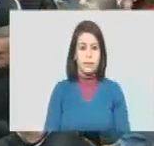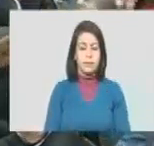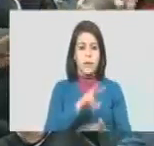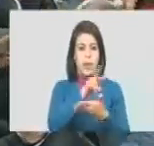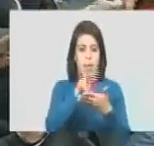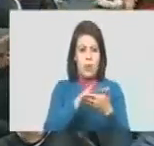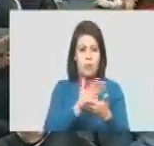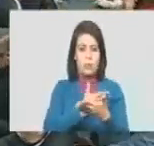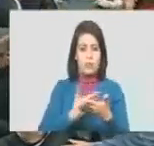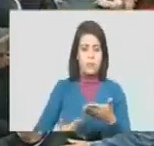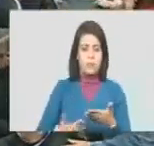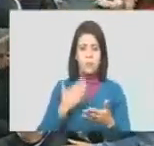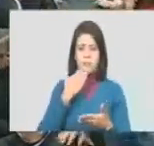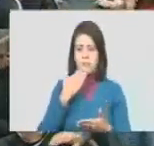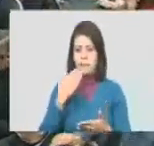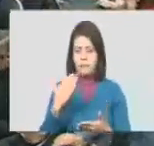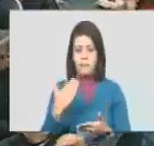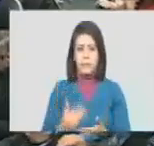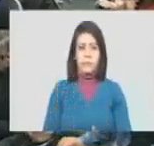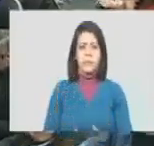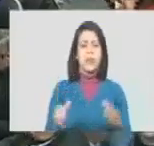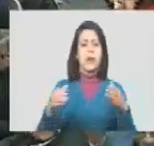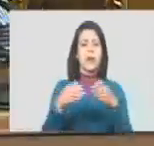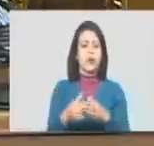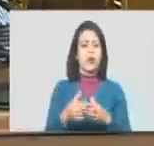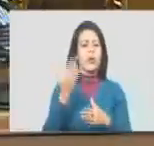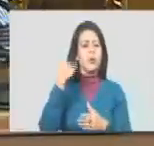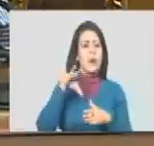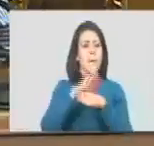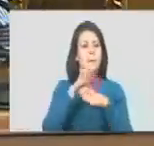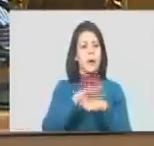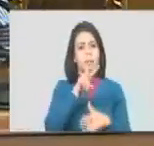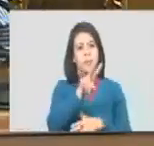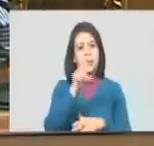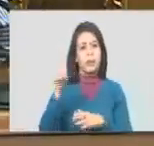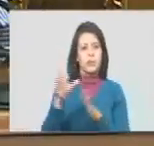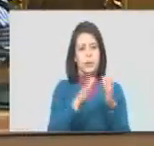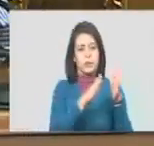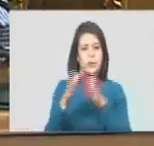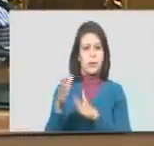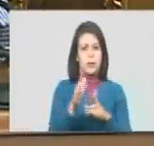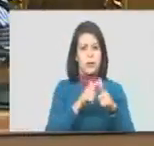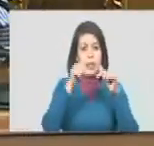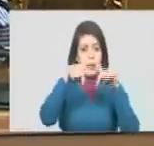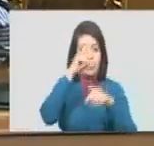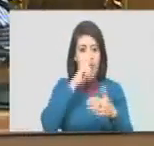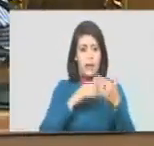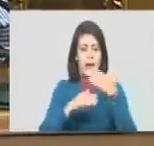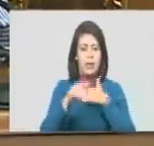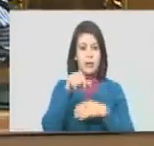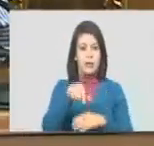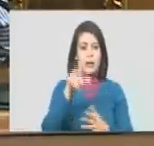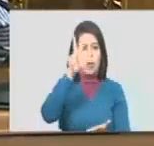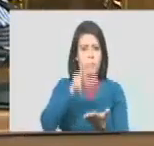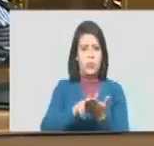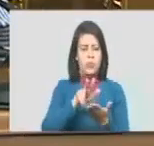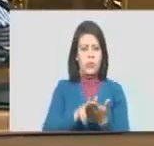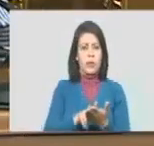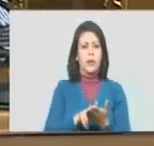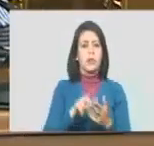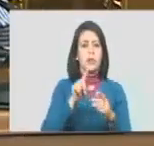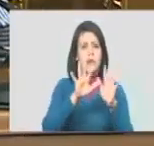Leo, presidente, permiso. En la sesión ordinaria del día martes 21 de marzo del presente año, se aprobó hasta